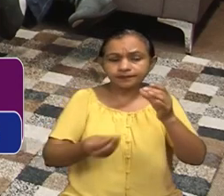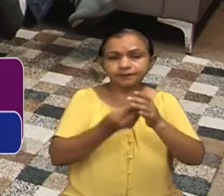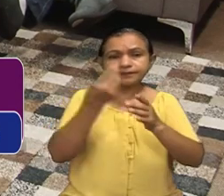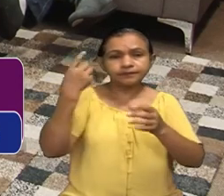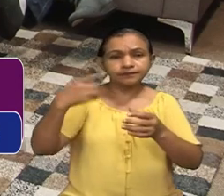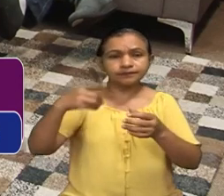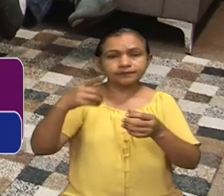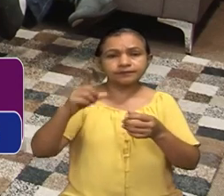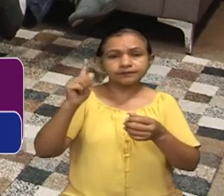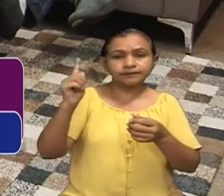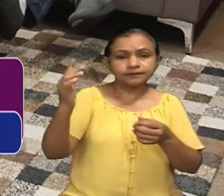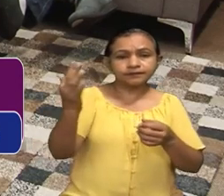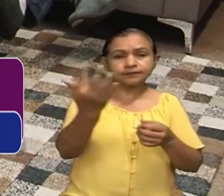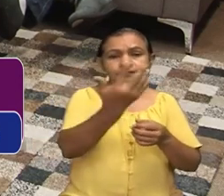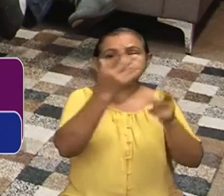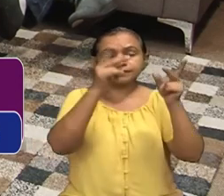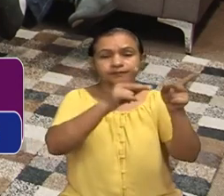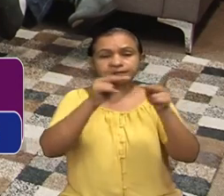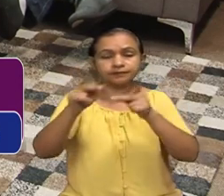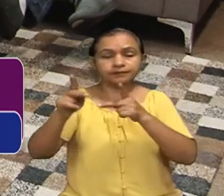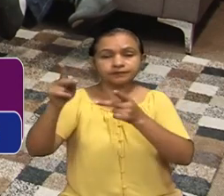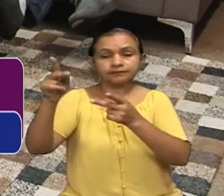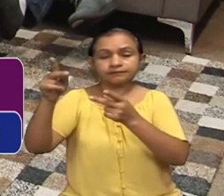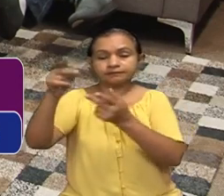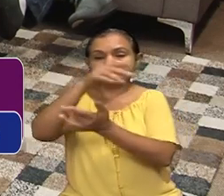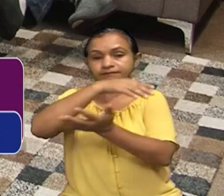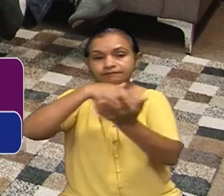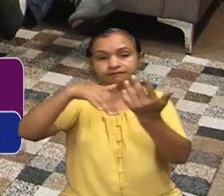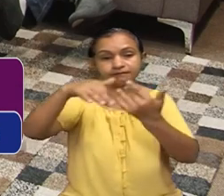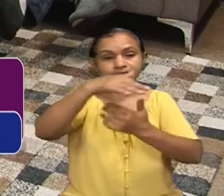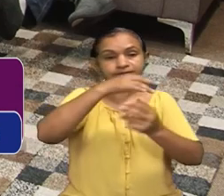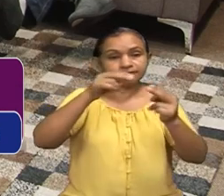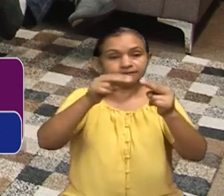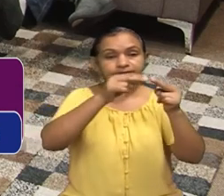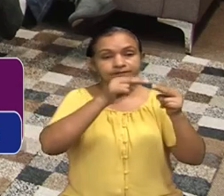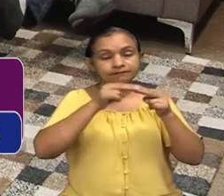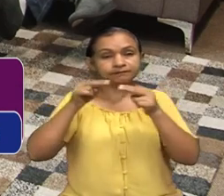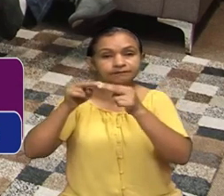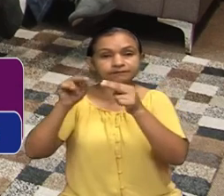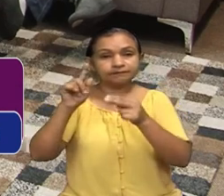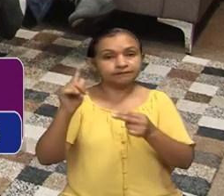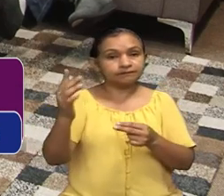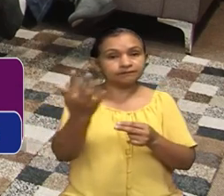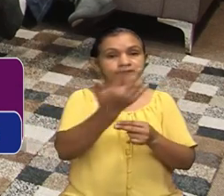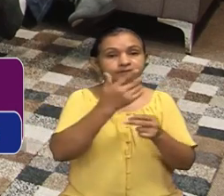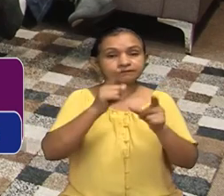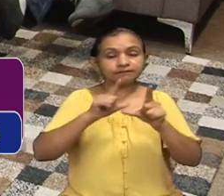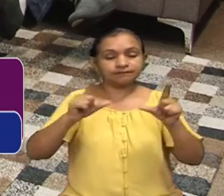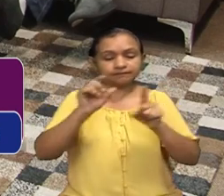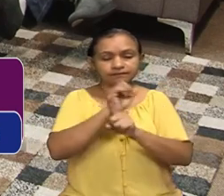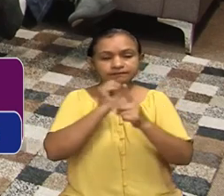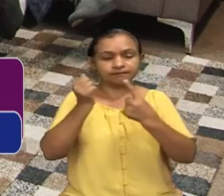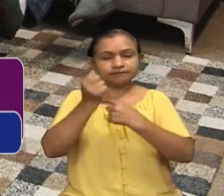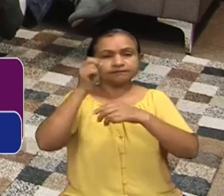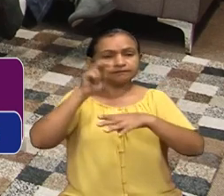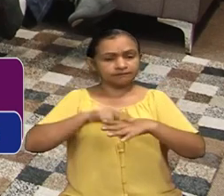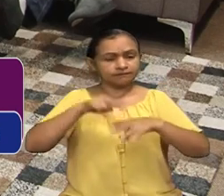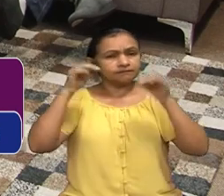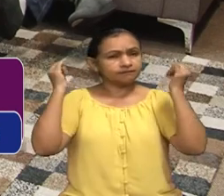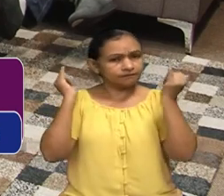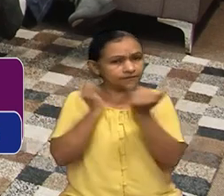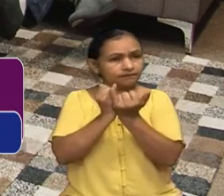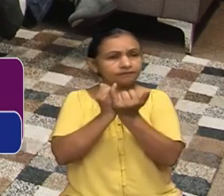de todas las personas y de crear convivencia armoniosa en todos los espacios. O sea, así como lo hacemos en la Asamblea Nacional,